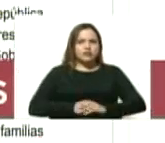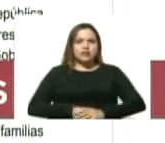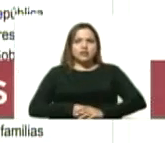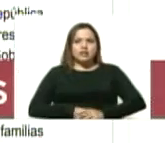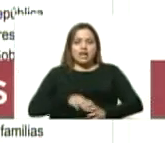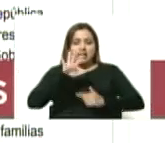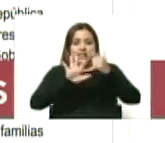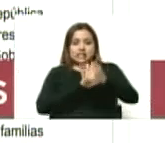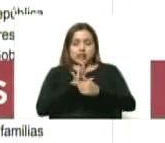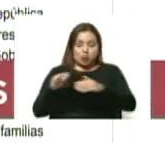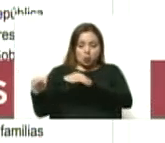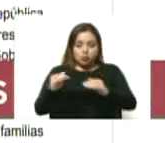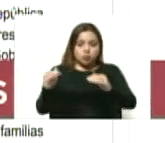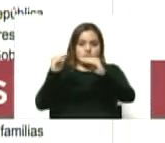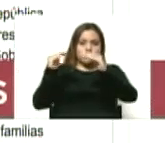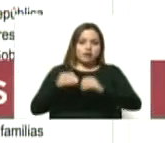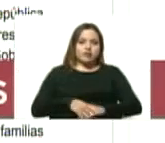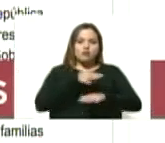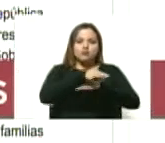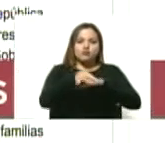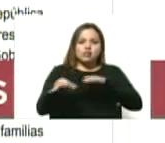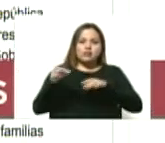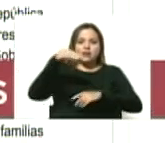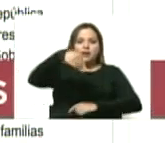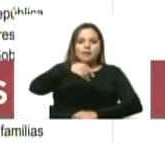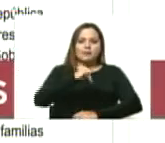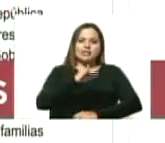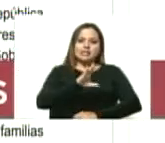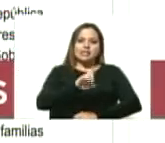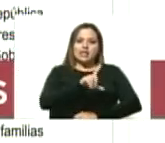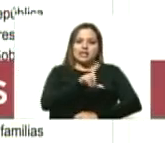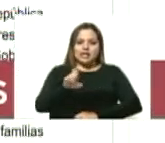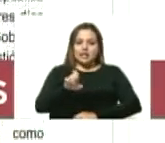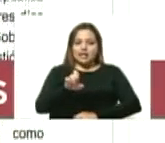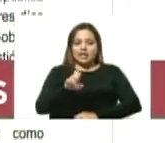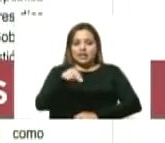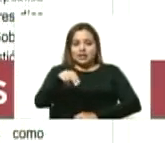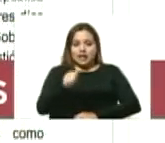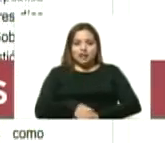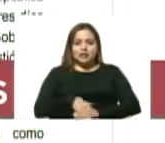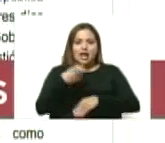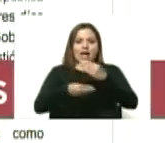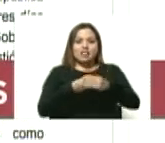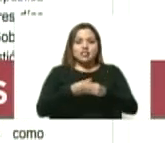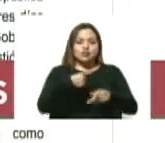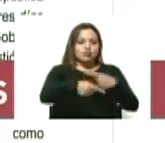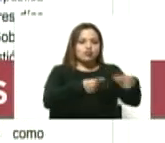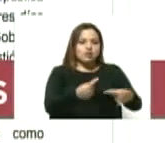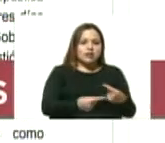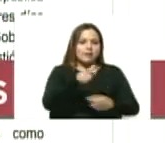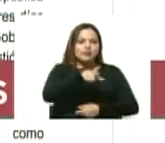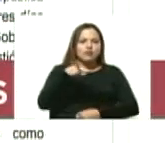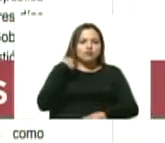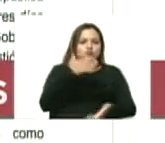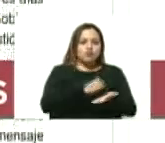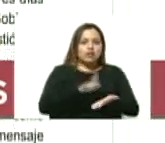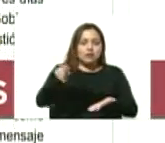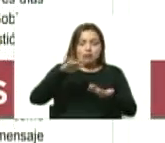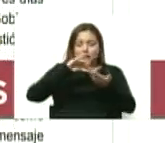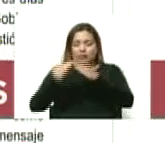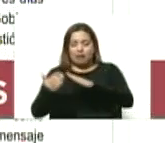5 quebradas en las Tejerías, municipio Santos Michelena, estado Miranda, produciendo un número significativo de víctimas y pérdidas materiales. Ante estos